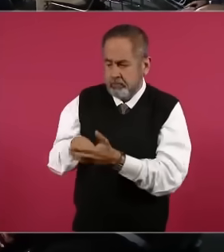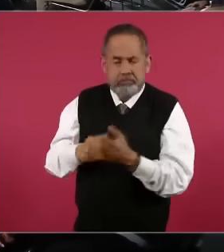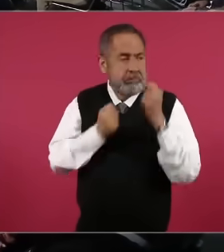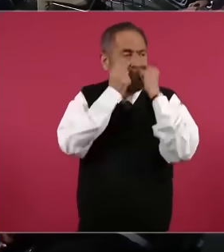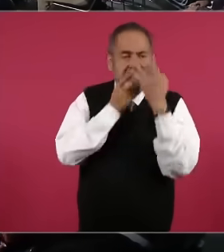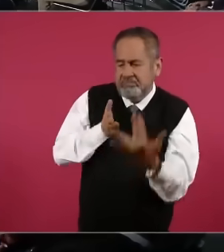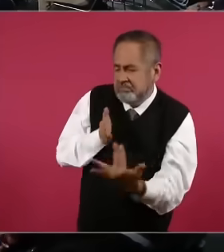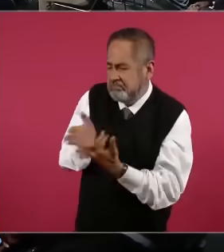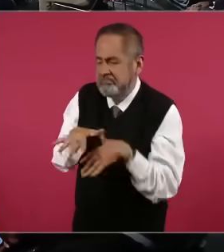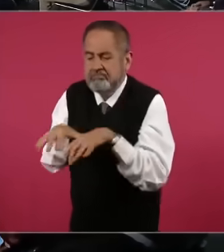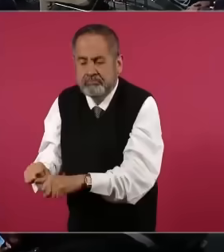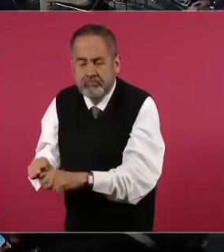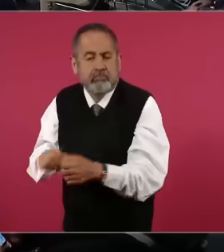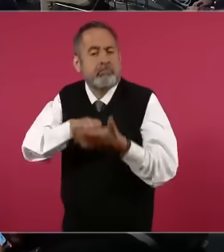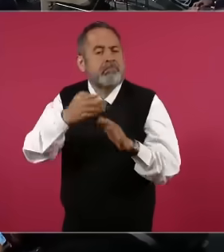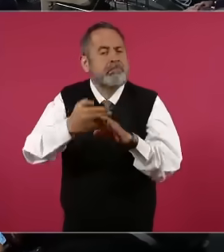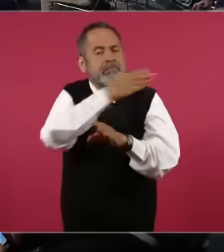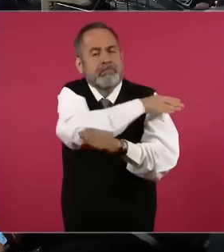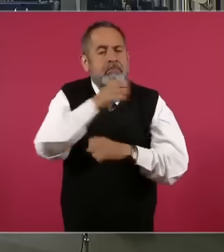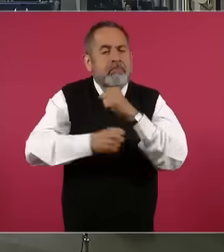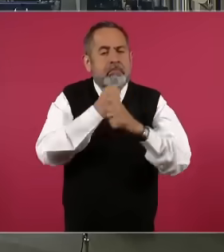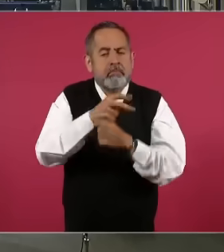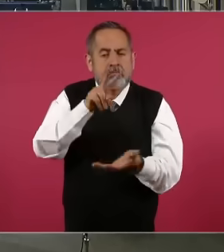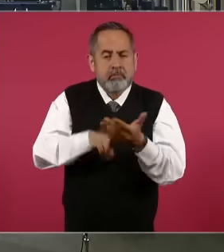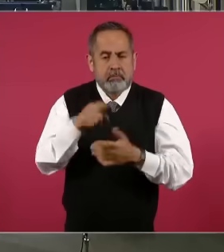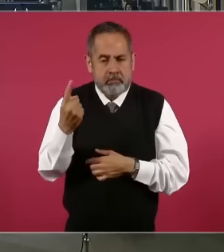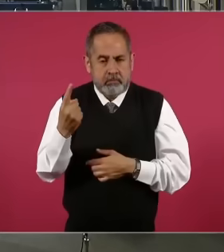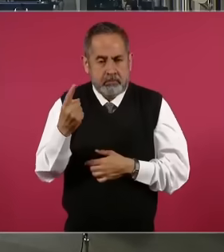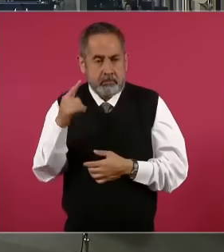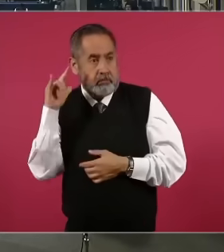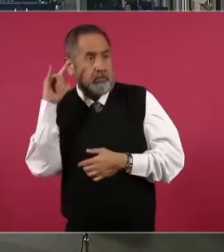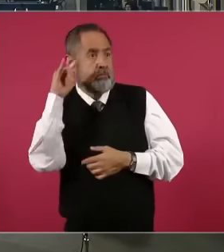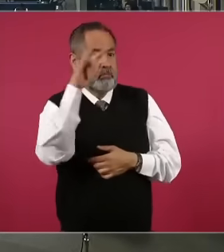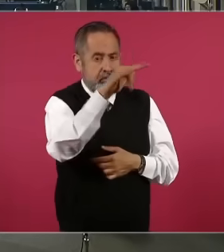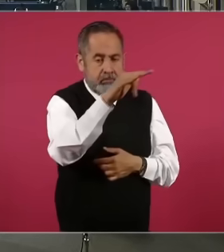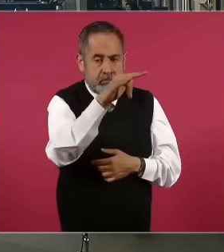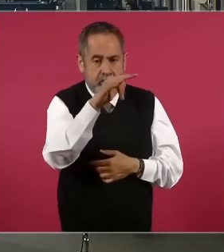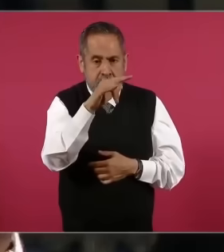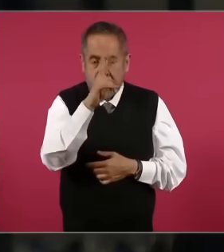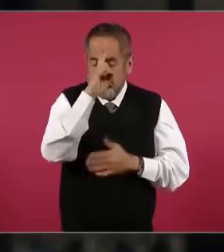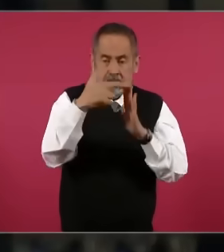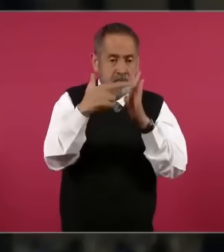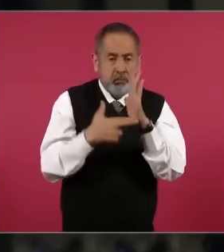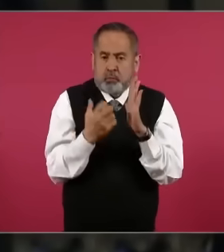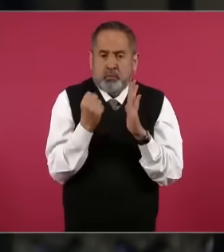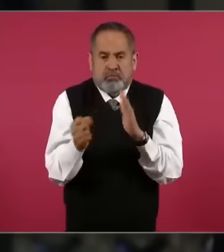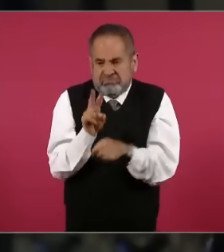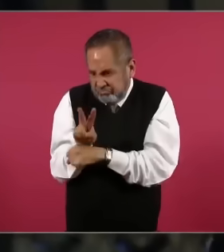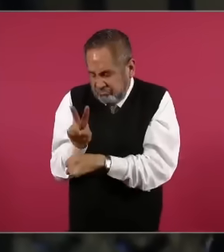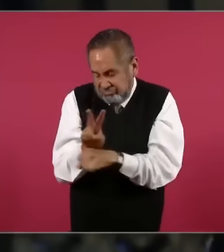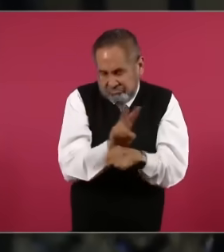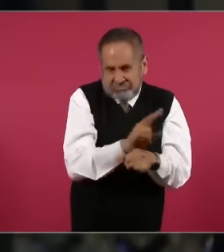de 2001 en Estados Unidos, pues no puede llegar ninguna aeronave que no sepan, que no tenga